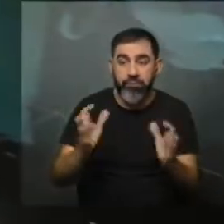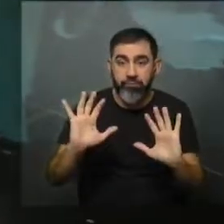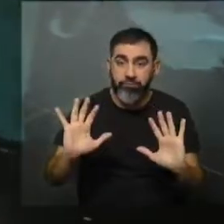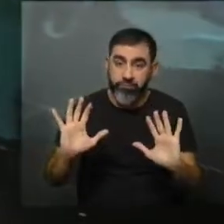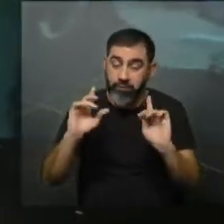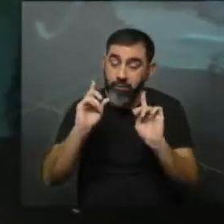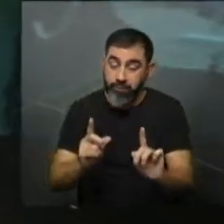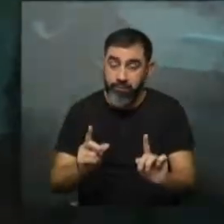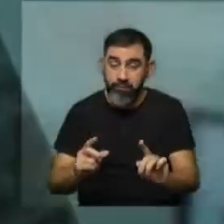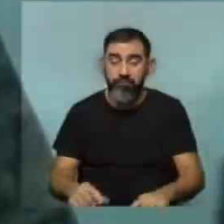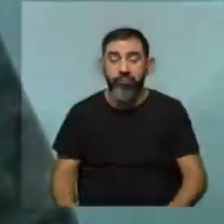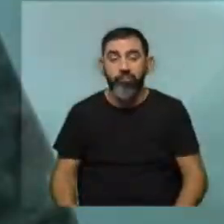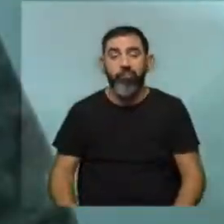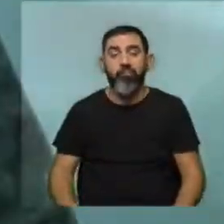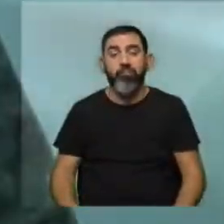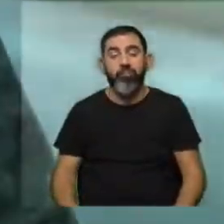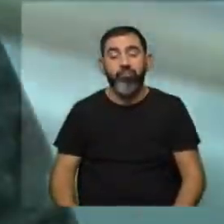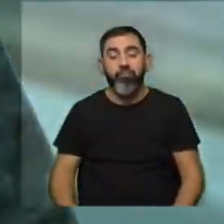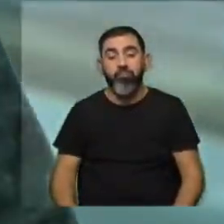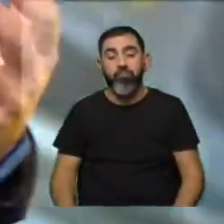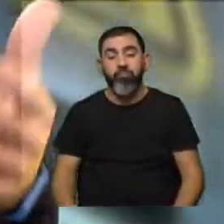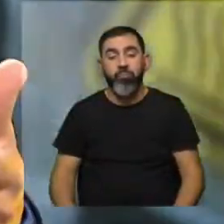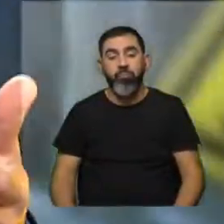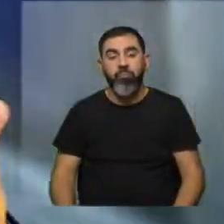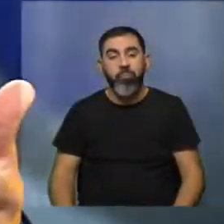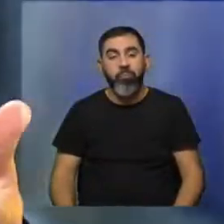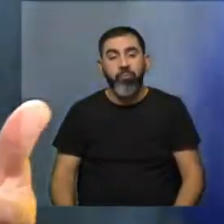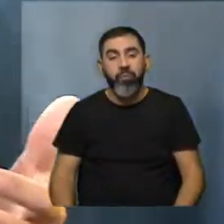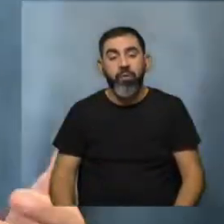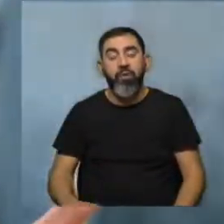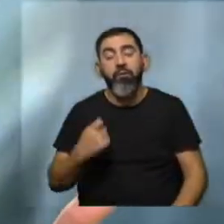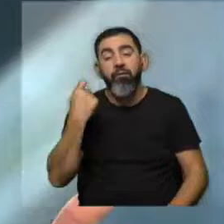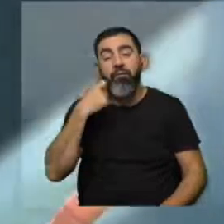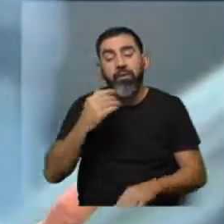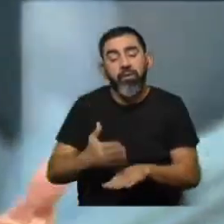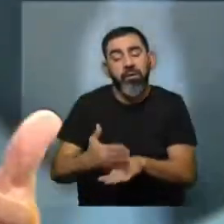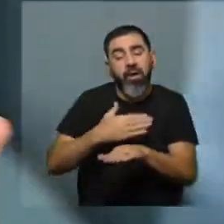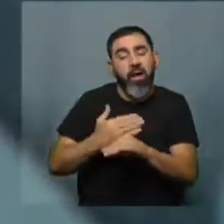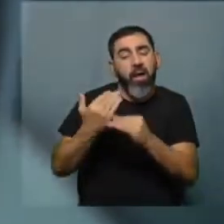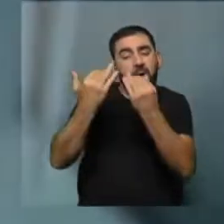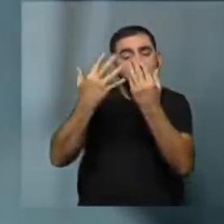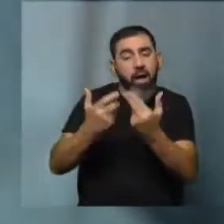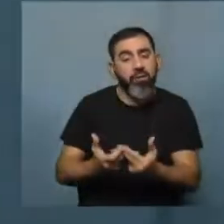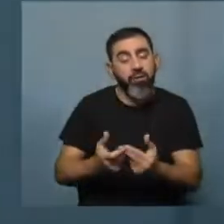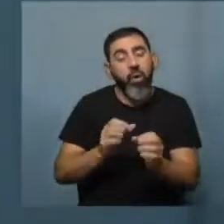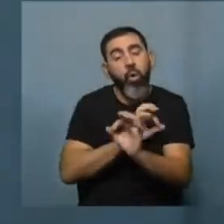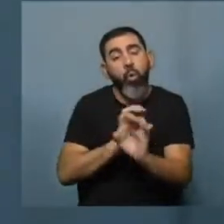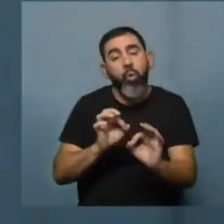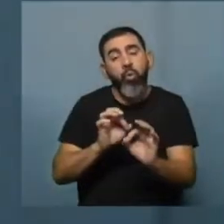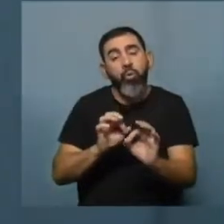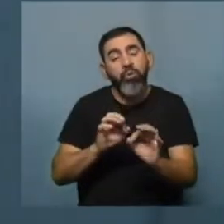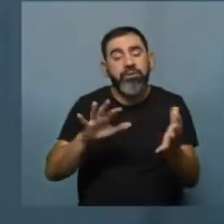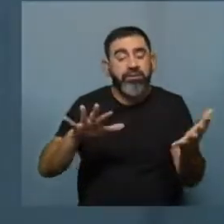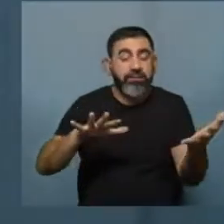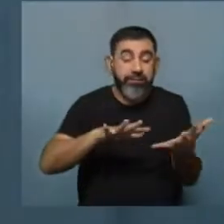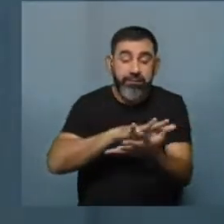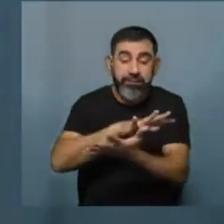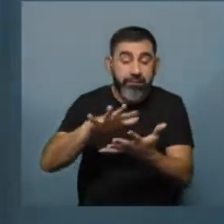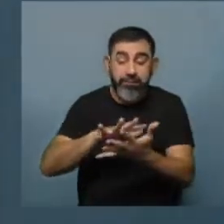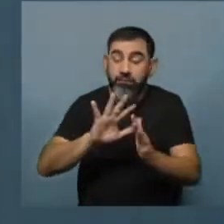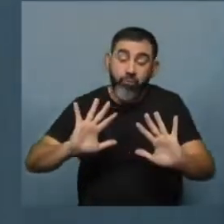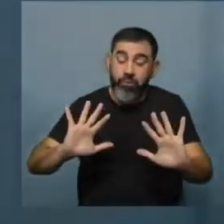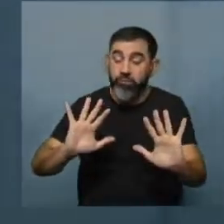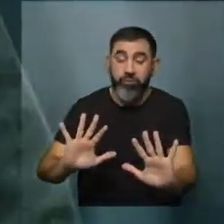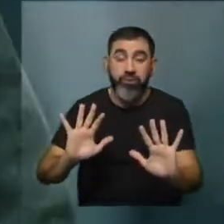esta. Está bien. Ahora, ¿podemos hablar de una falta de previsión o de que la conjunción de circunstancias nos trajo a este